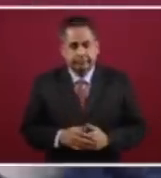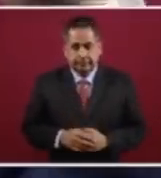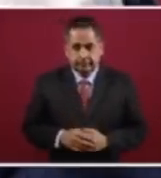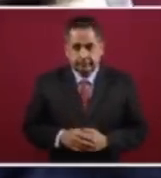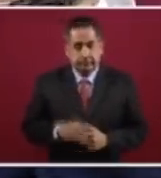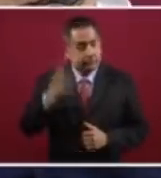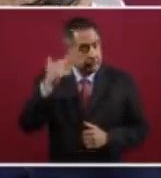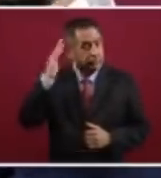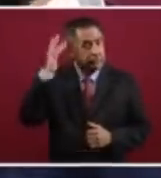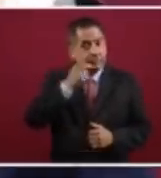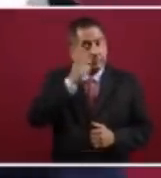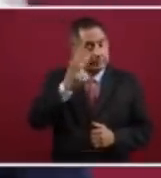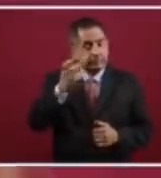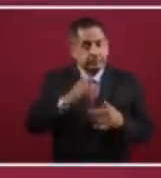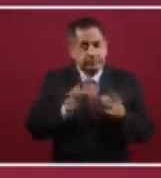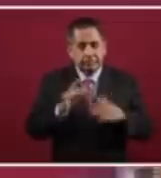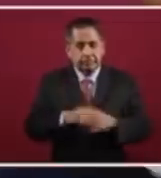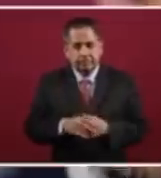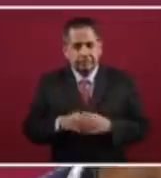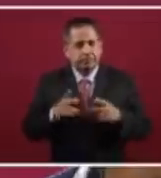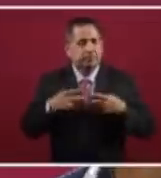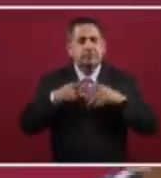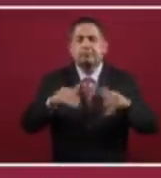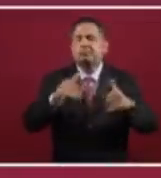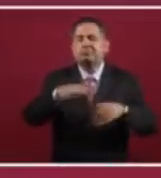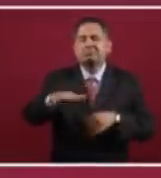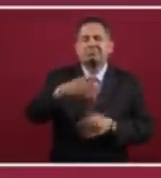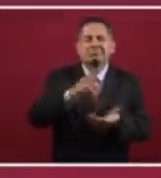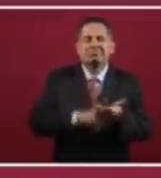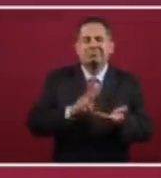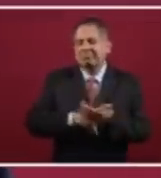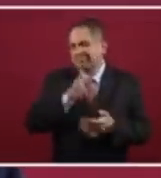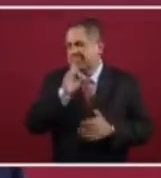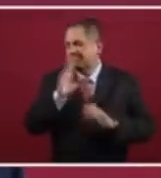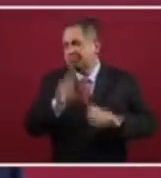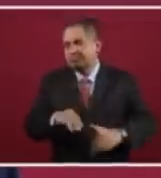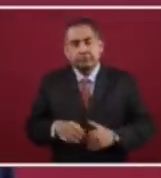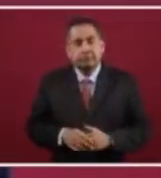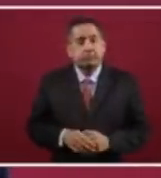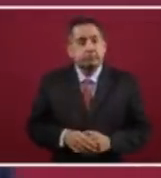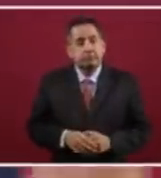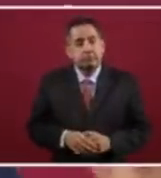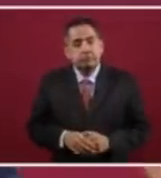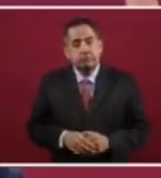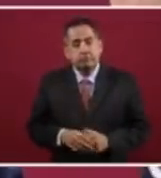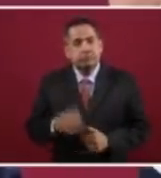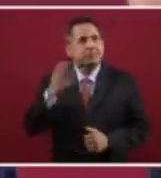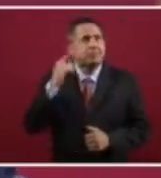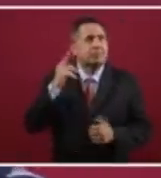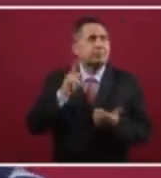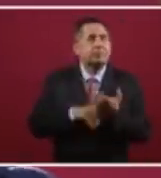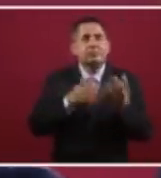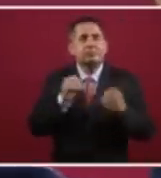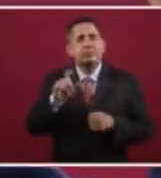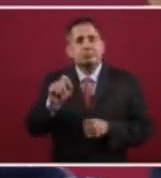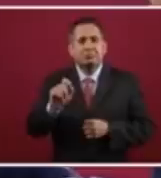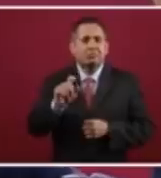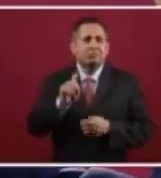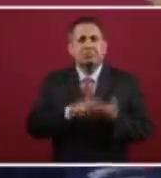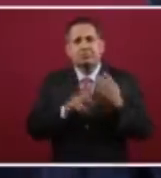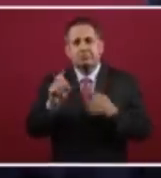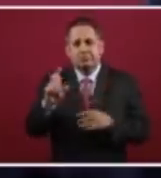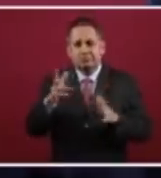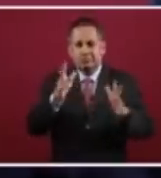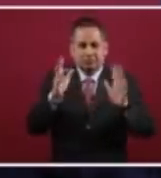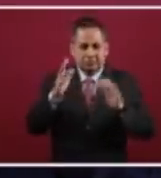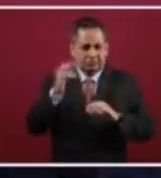Se llegó a decir, el pueblo no cuenta. los años 20, en los años 30, en